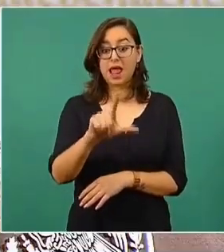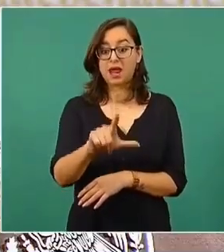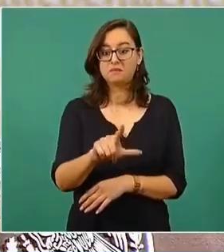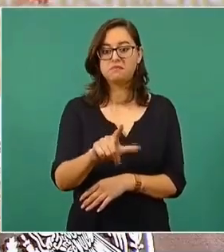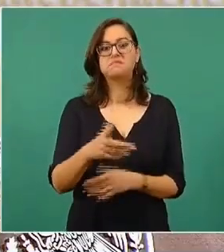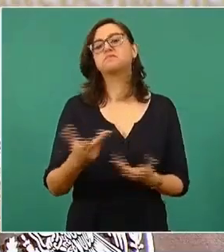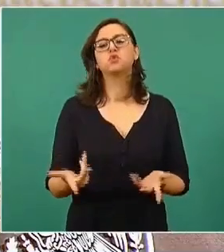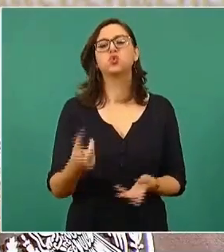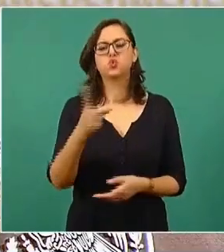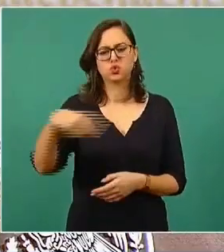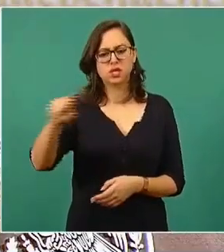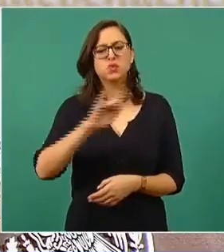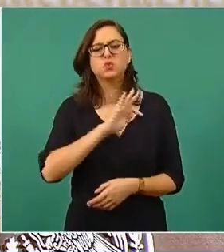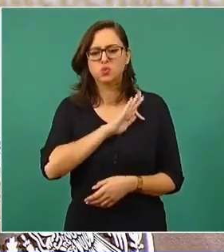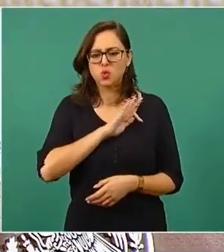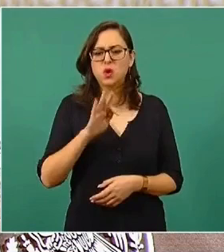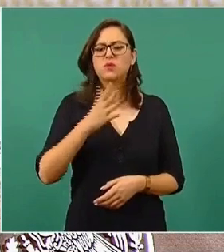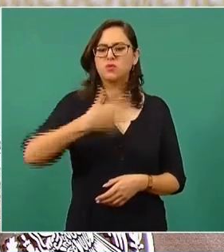Busquen